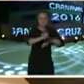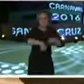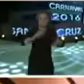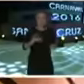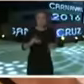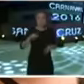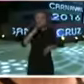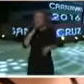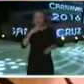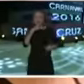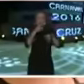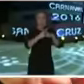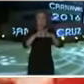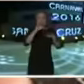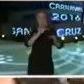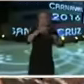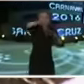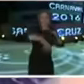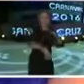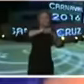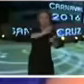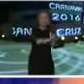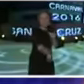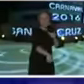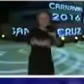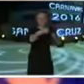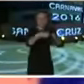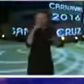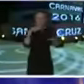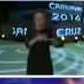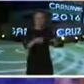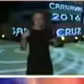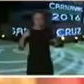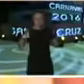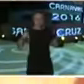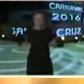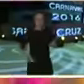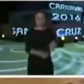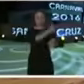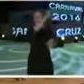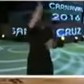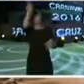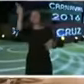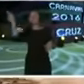llama Pozo el Desierto. Ya preso aquí, que chinga soy, ya hasta el